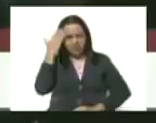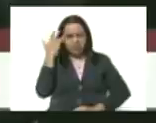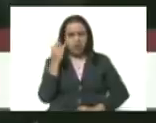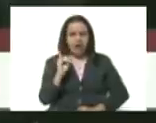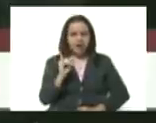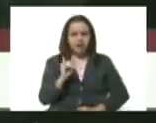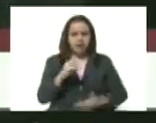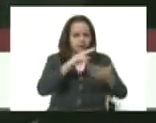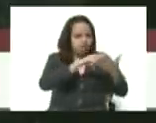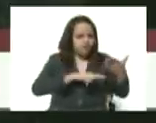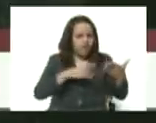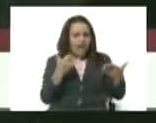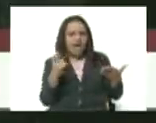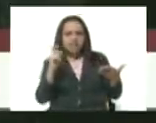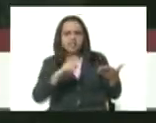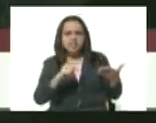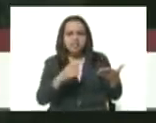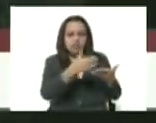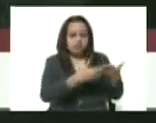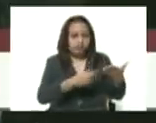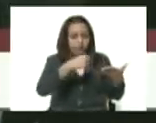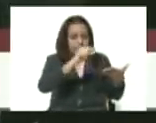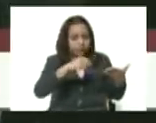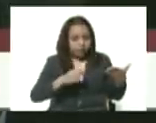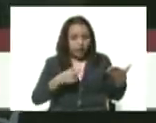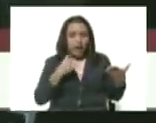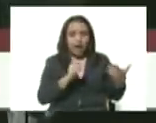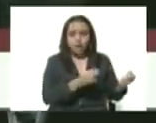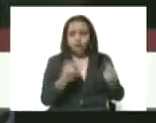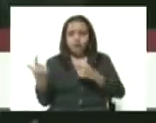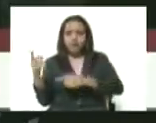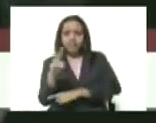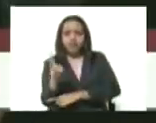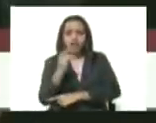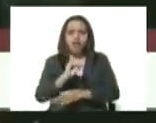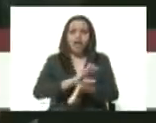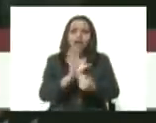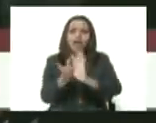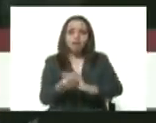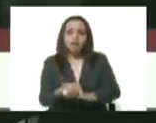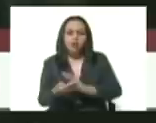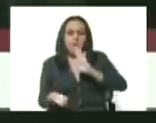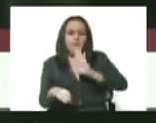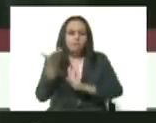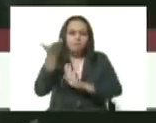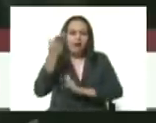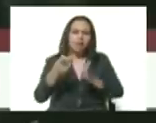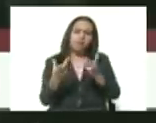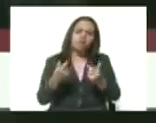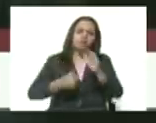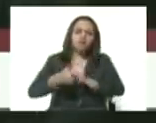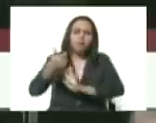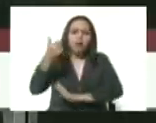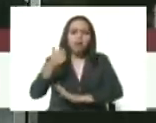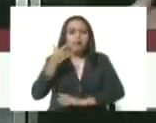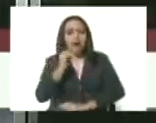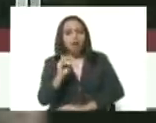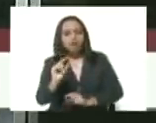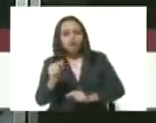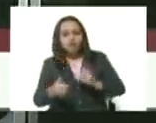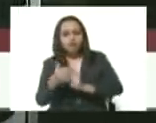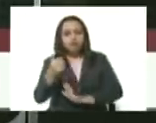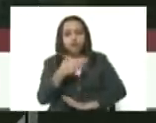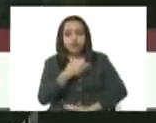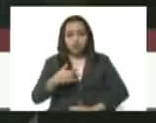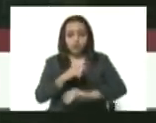la lista de productos que ha llegado a Venezuela y la fue ajustando hacia arriba, por supuesto, para poder traer un poco más. Yo quisiera,